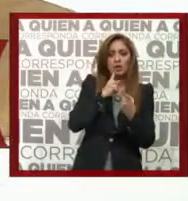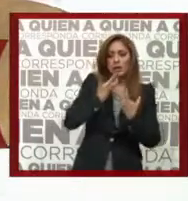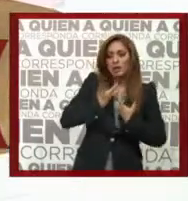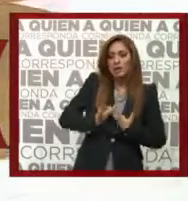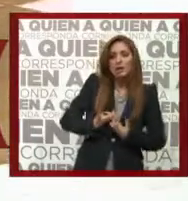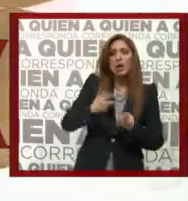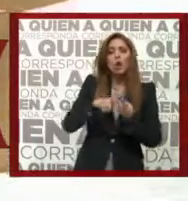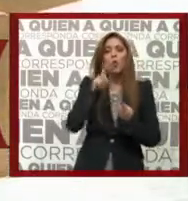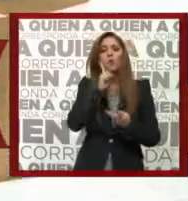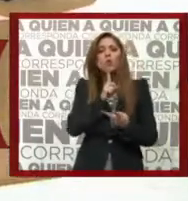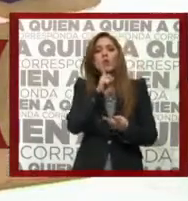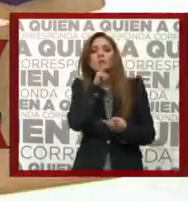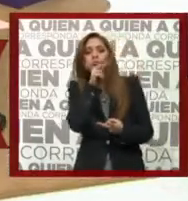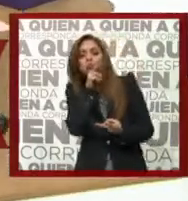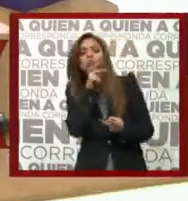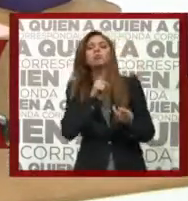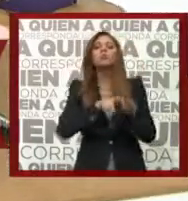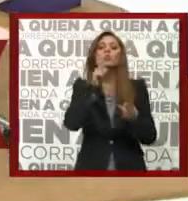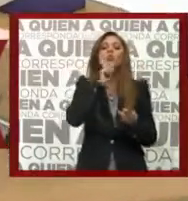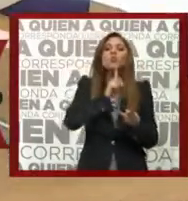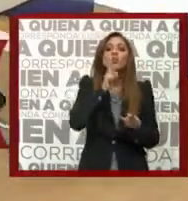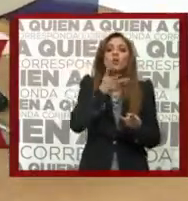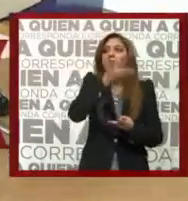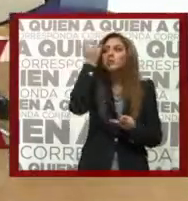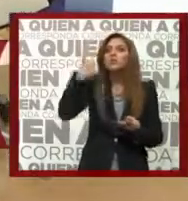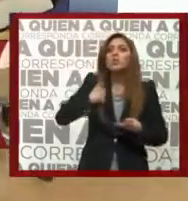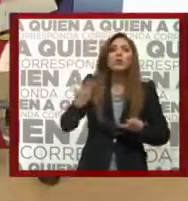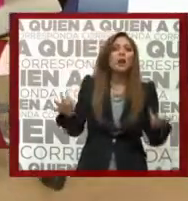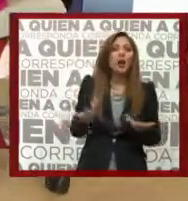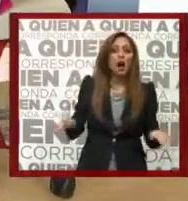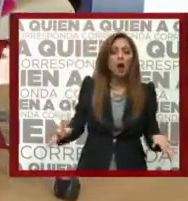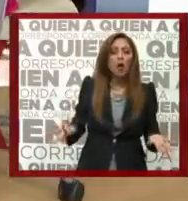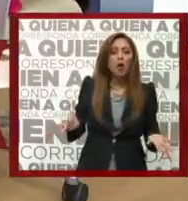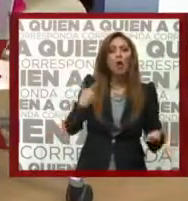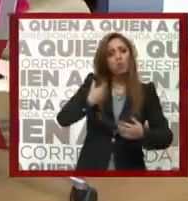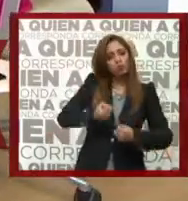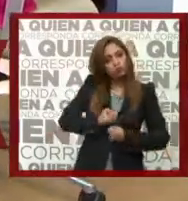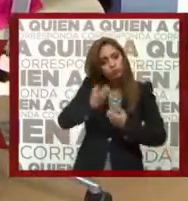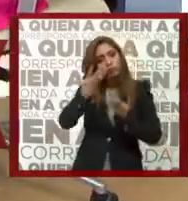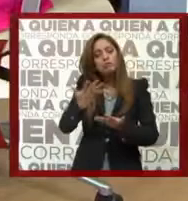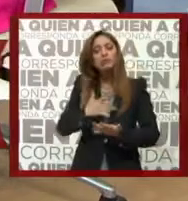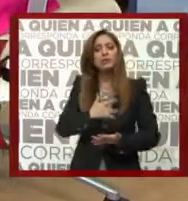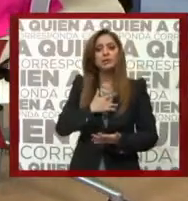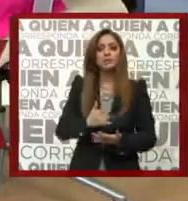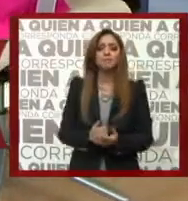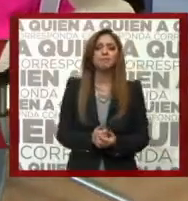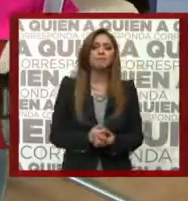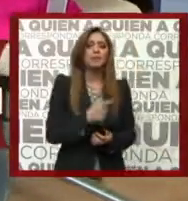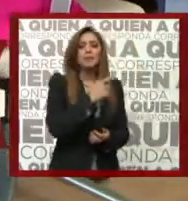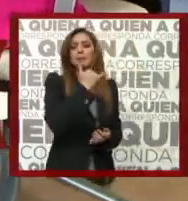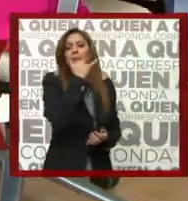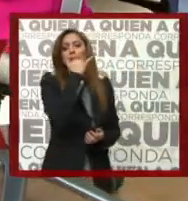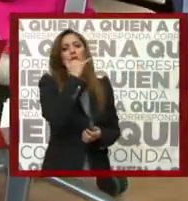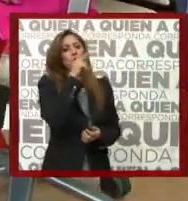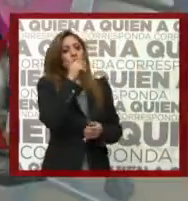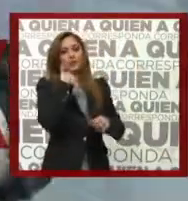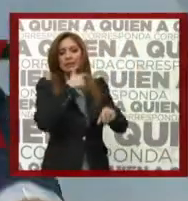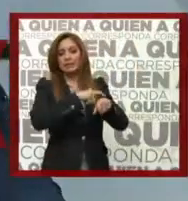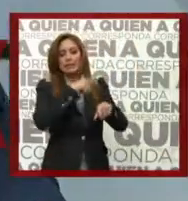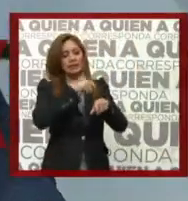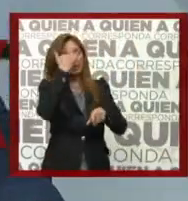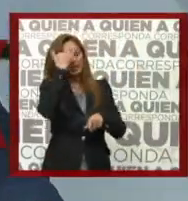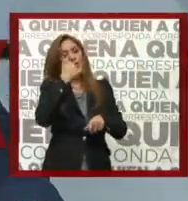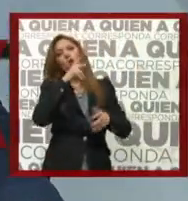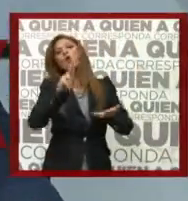mujer angustiada, una mujer que no sabe qué hacer, va a externar sus sentimientos. A ver, Rocío, ya se nos acabó el tiempo contigo, es un problema el tiempo, voy a tener